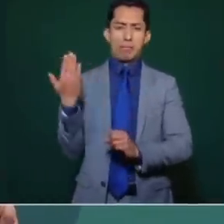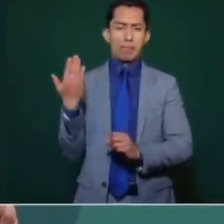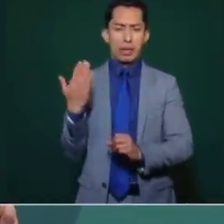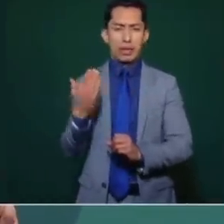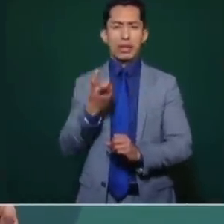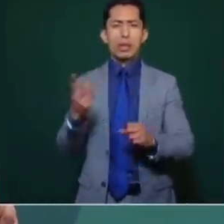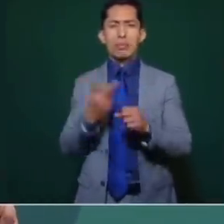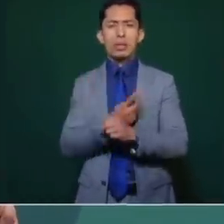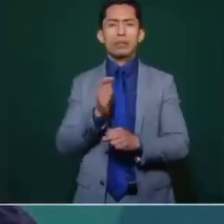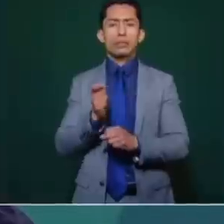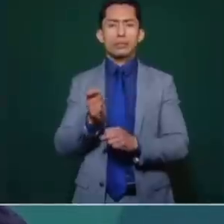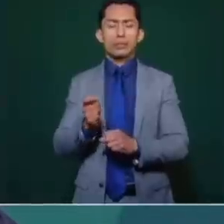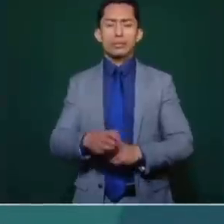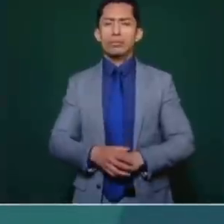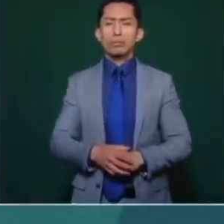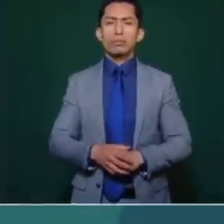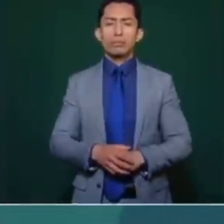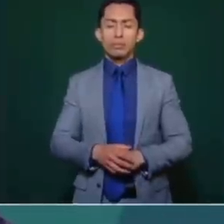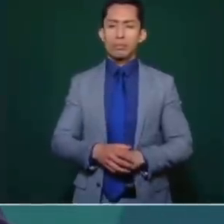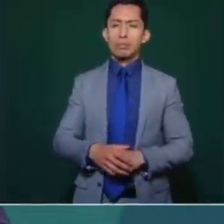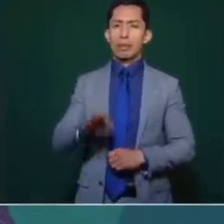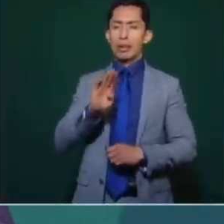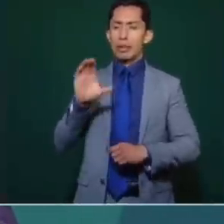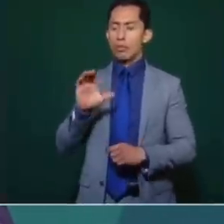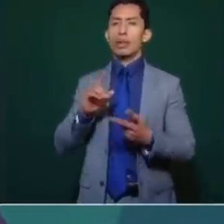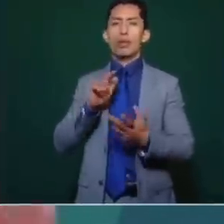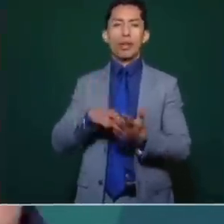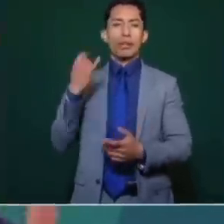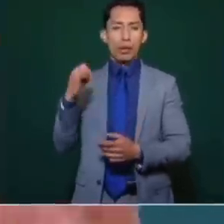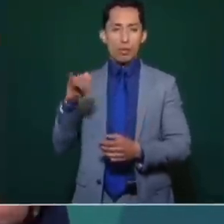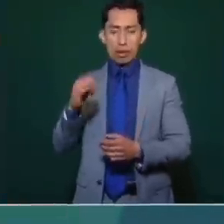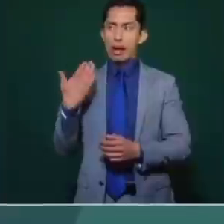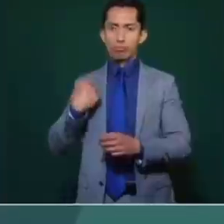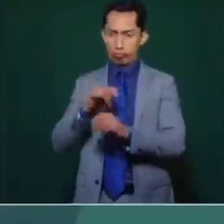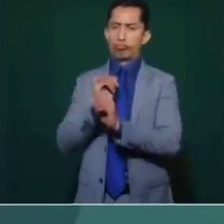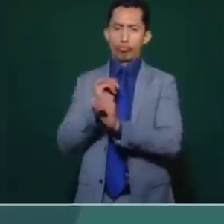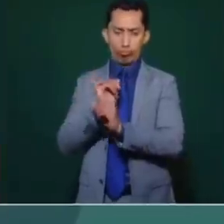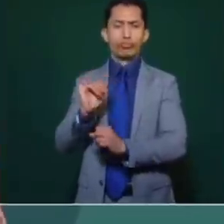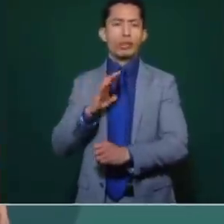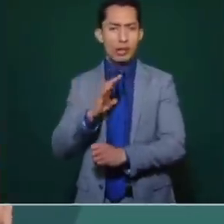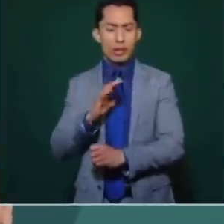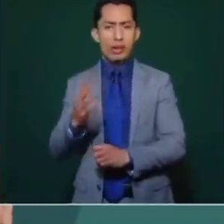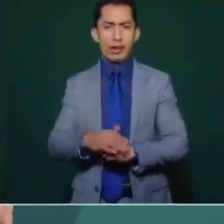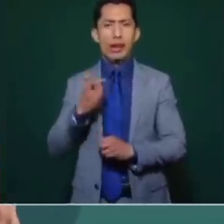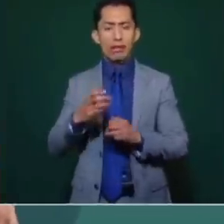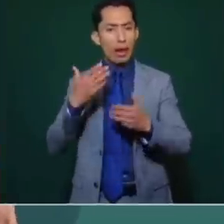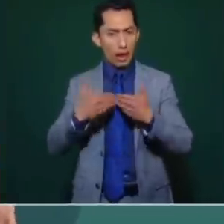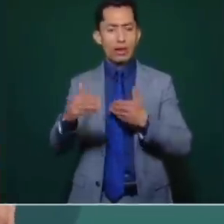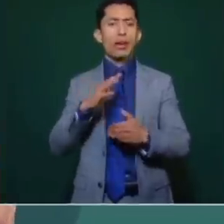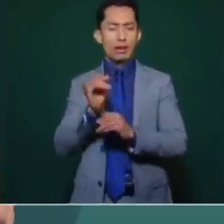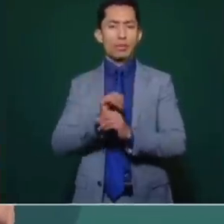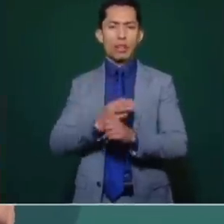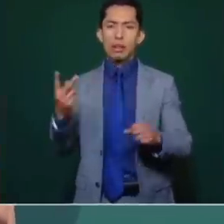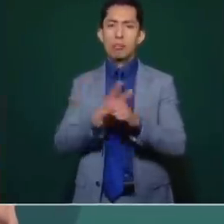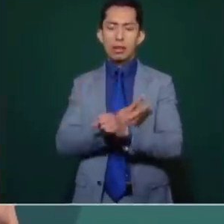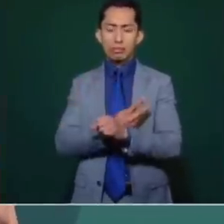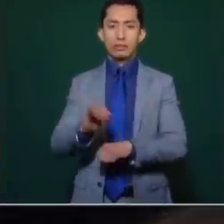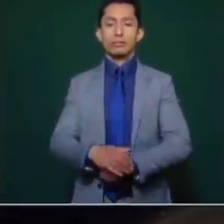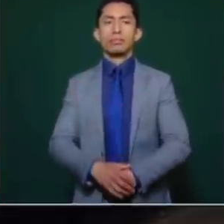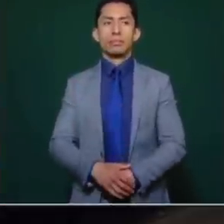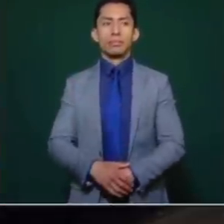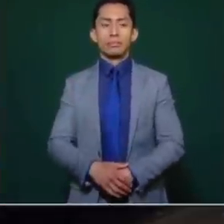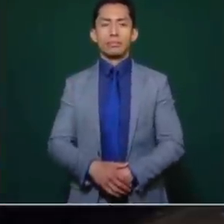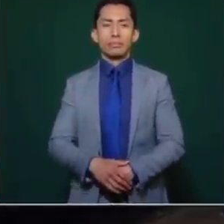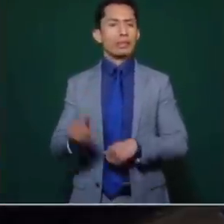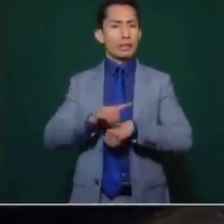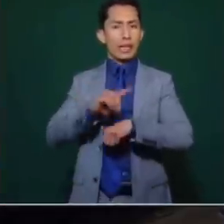recientemente lo de Baja California, lo de Tijuana. Estamos en la investigación. Cero impunidad.